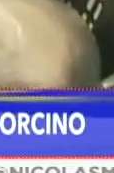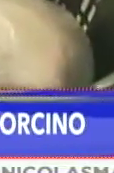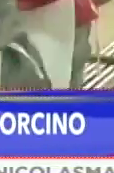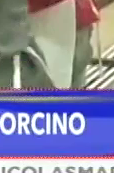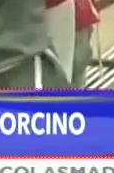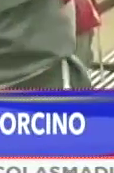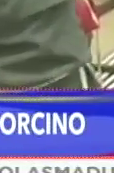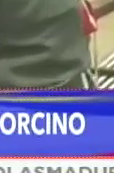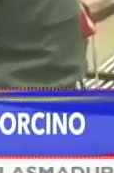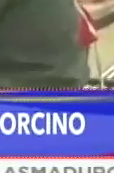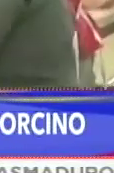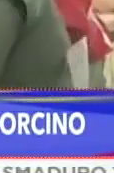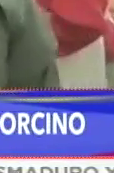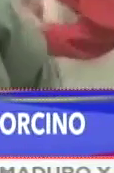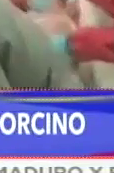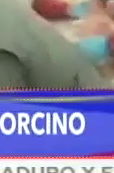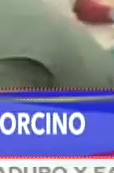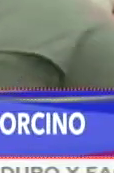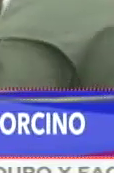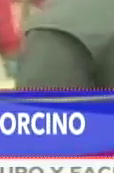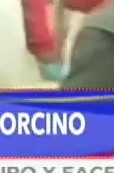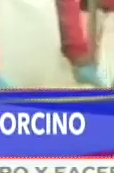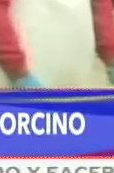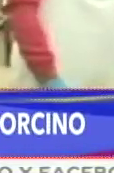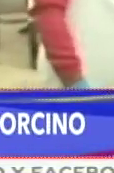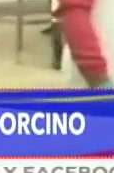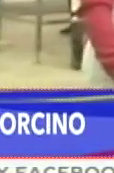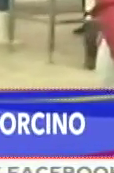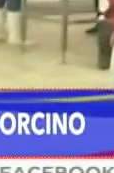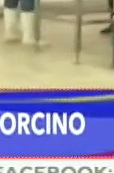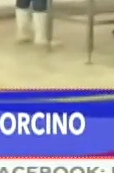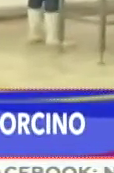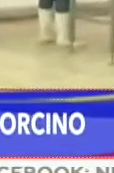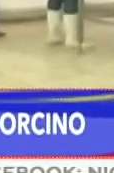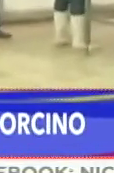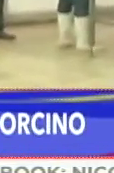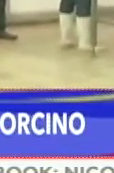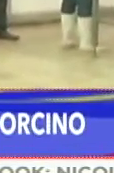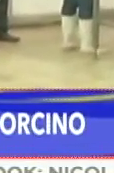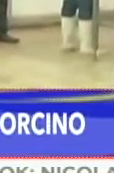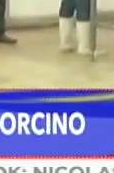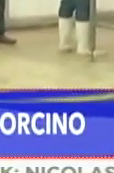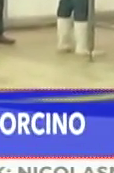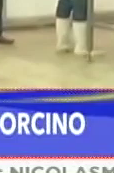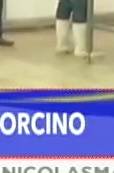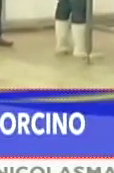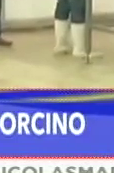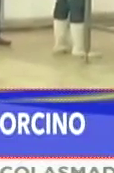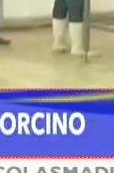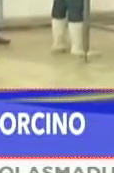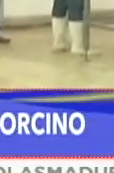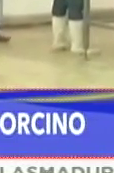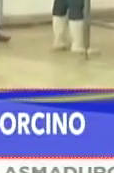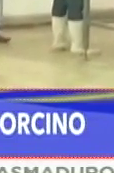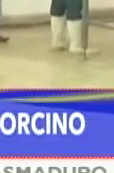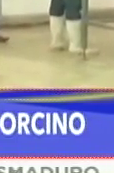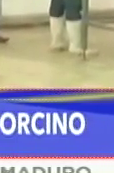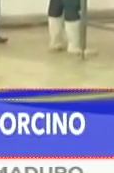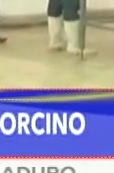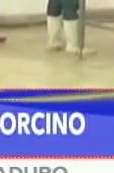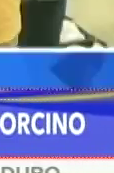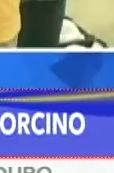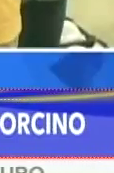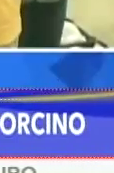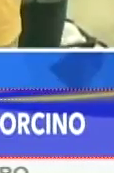aprobó nuestro presidente y que nosotros llevamos en marcha. Es necesario producir para romper el bloqueo criminal que hay sobre